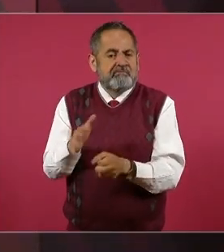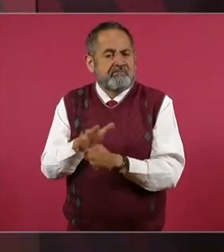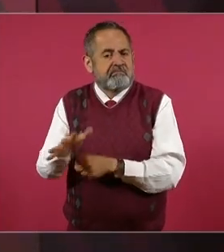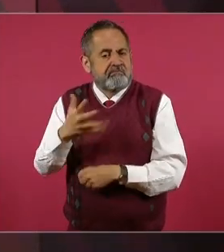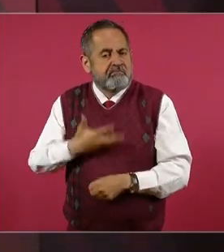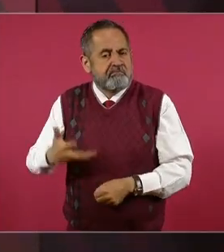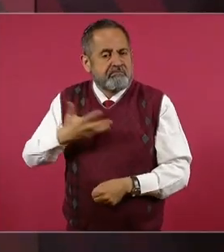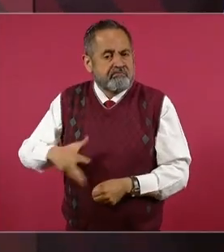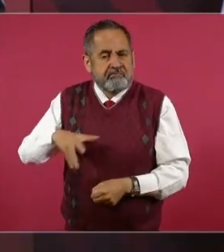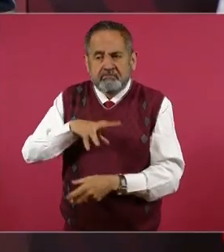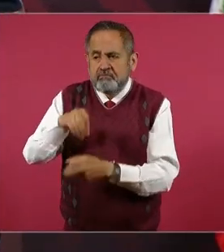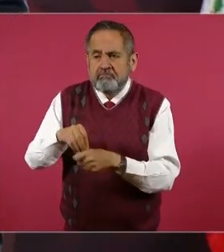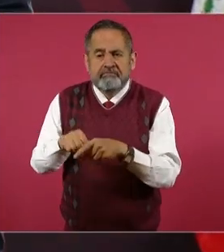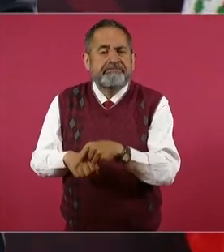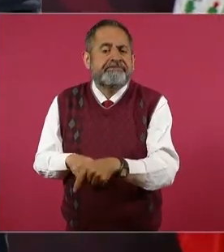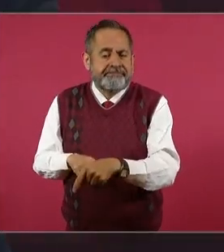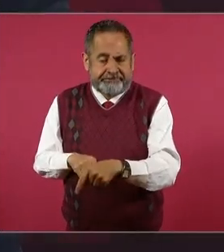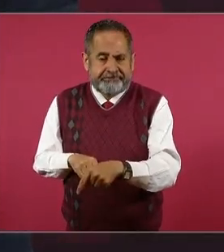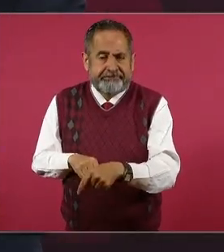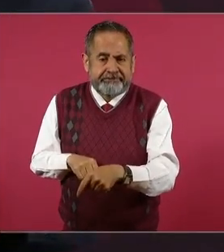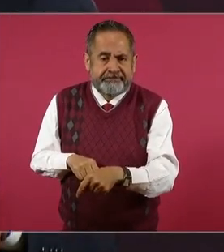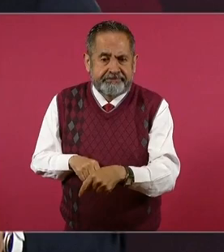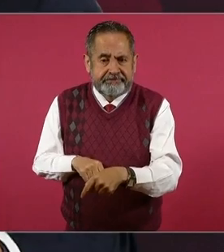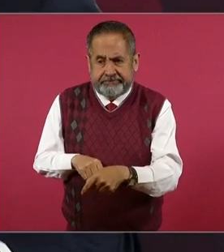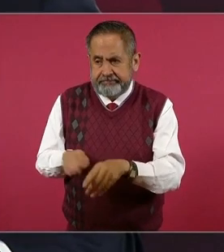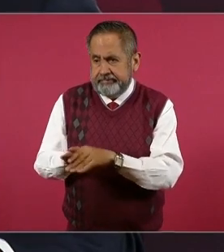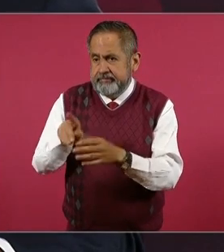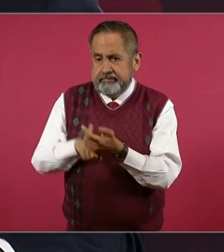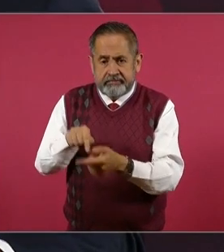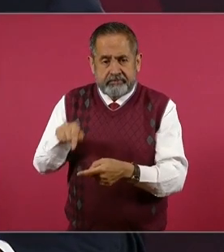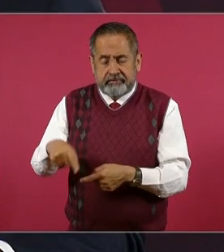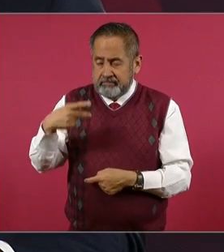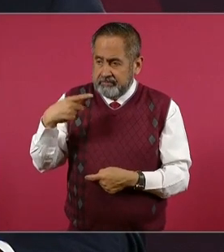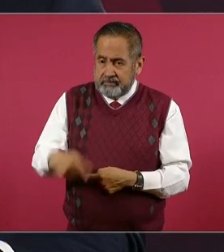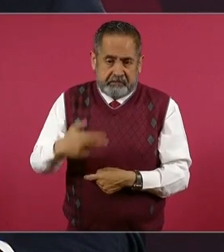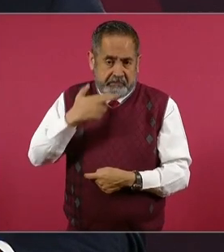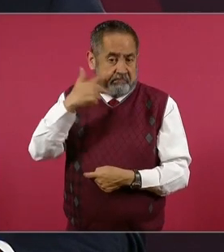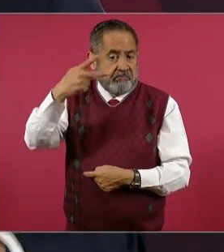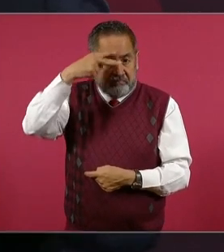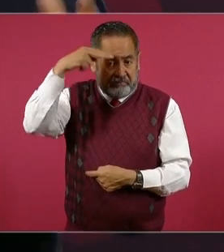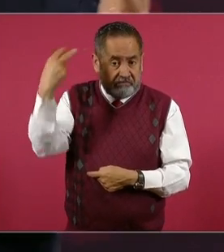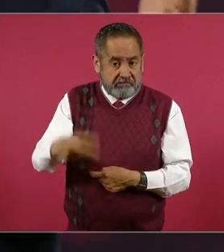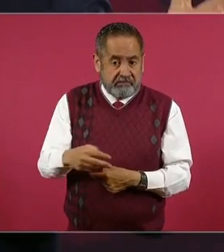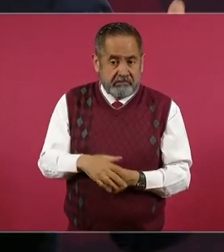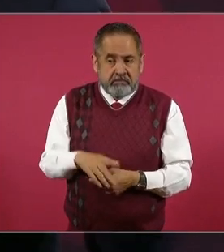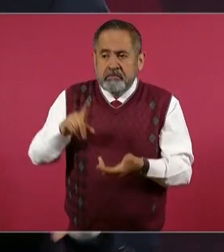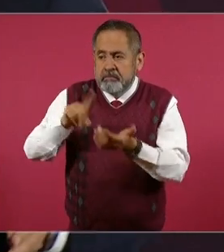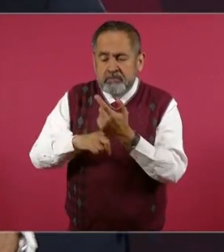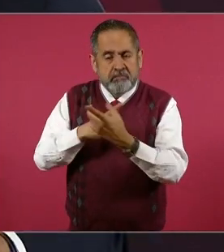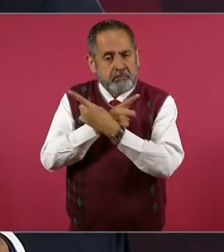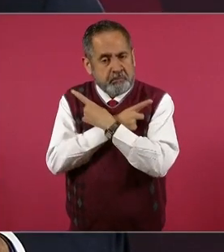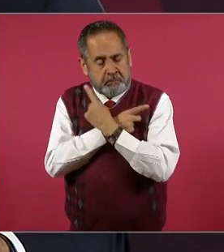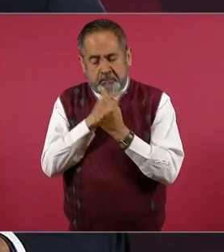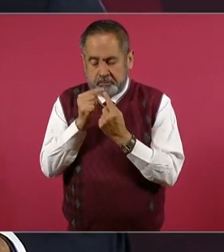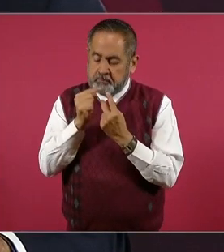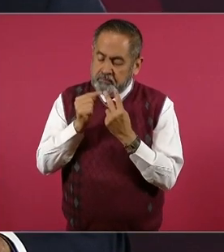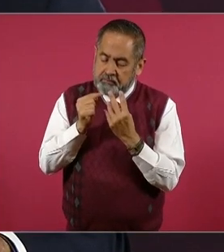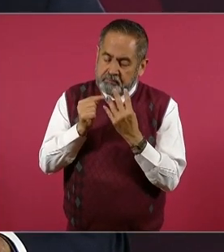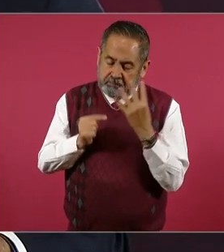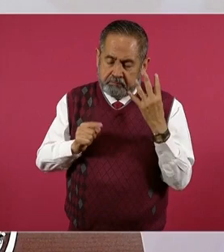tan extraordinario como el nuestro. valores.